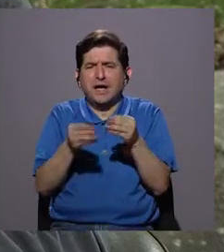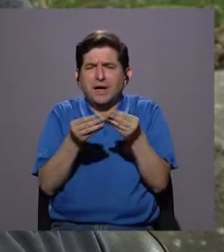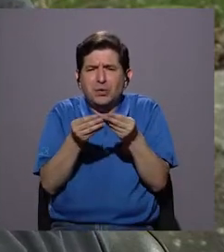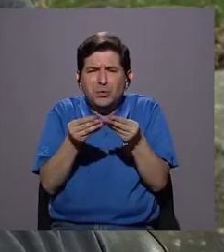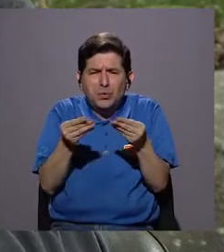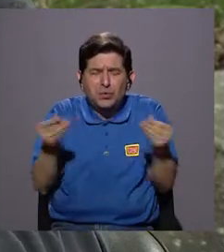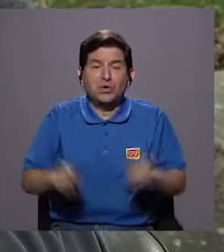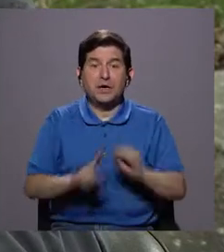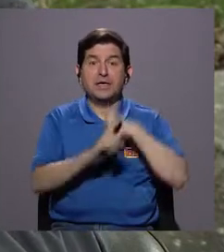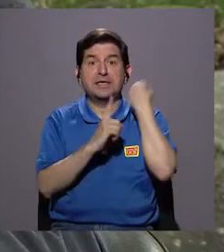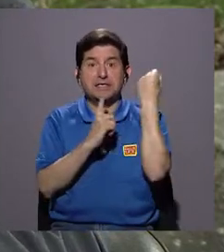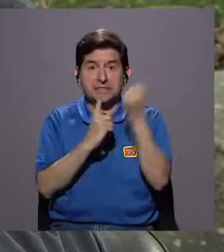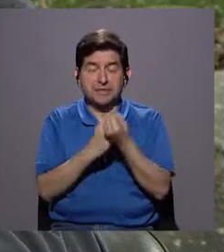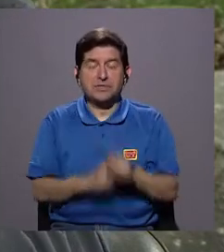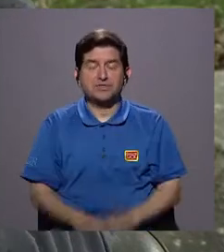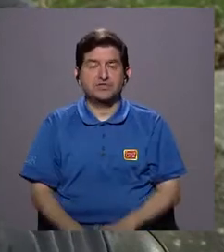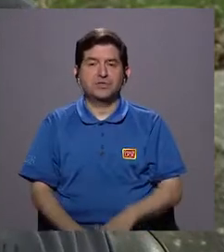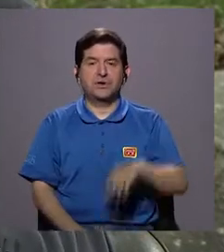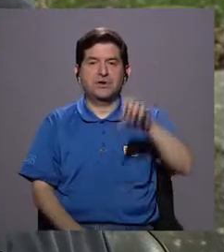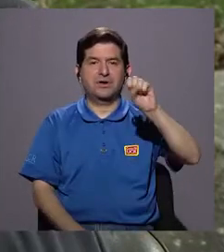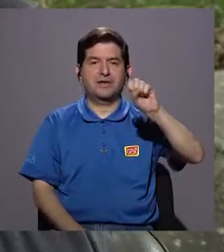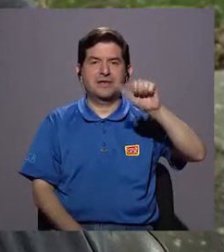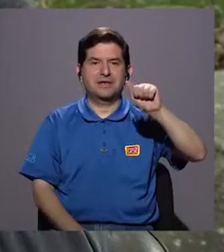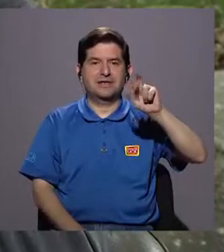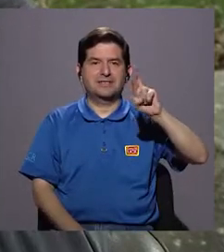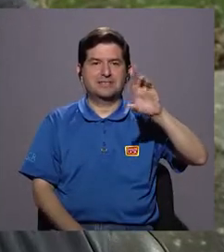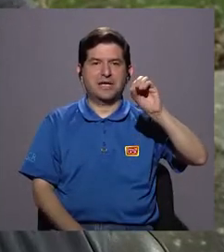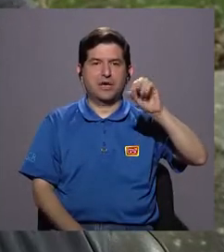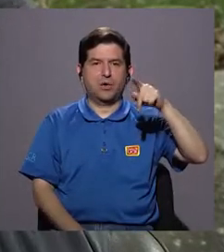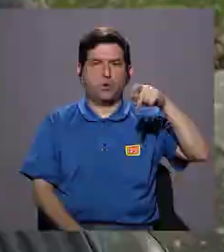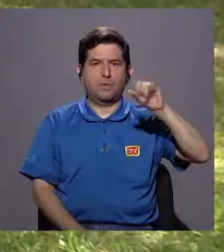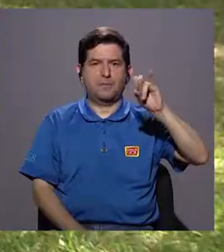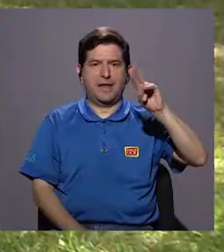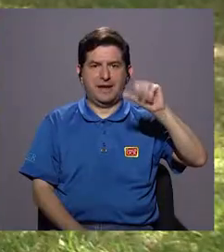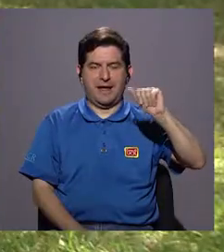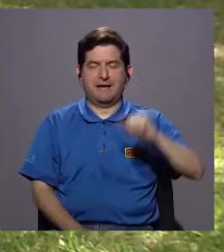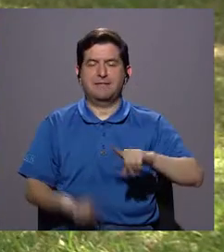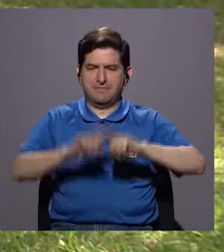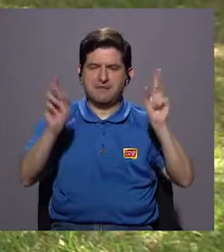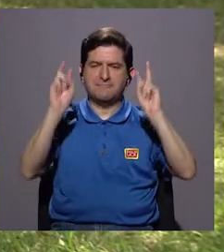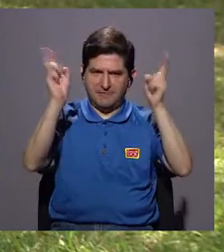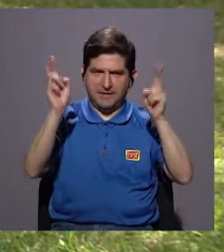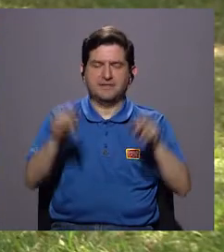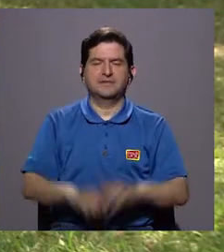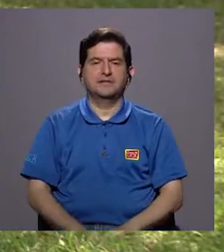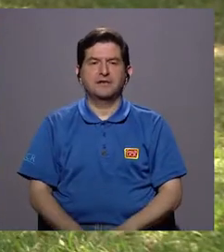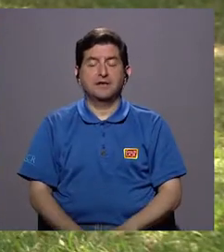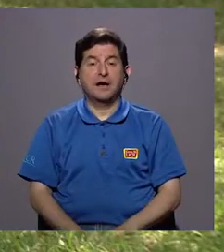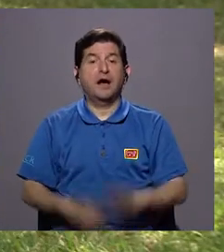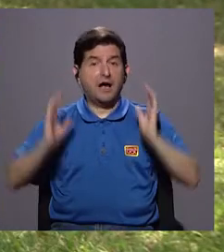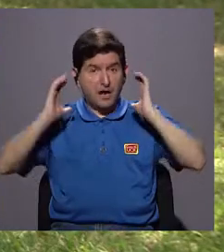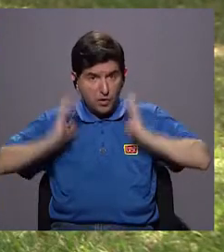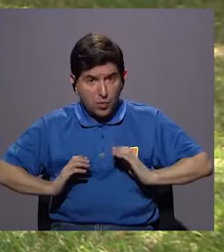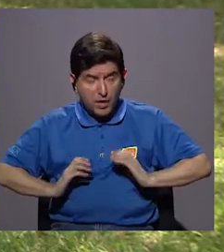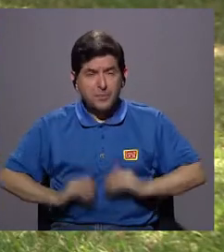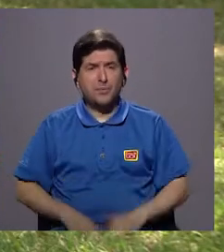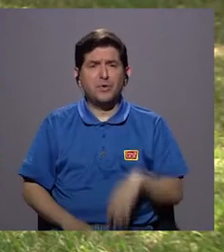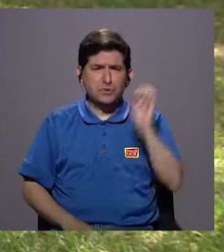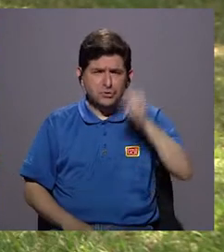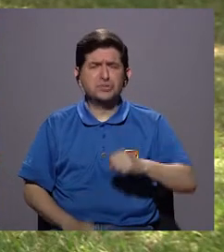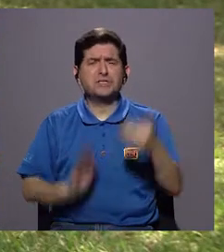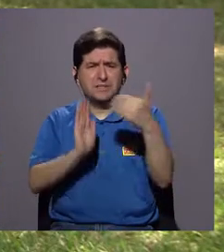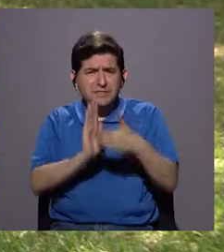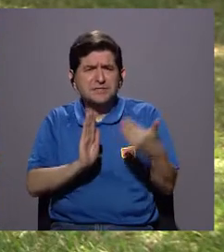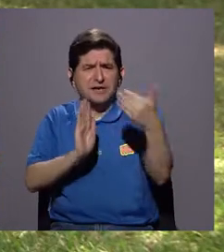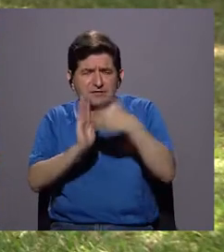condición que se llama la sarcopenia, que eso es otro tema muy diferente. Sí, entonces podríamos decir que el cuerpo se va desgastando a